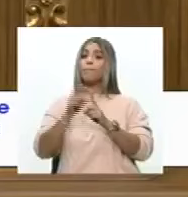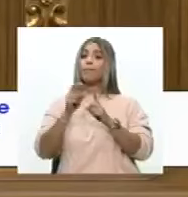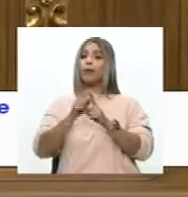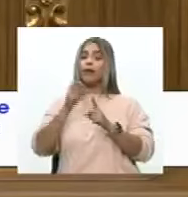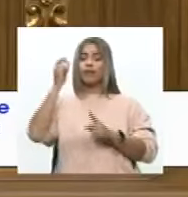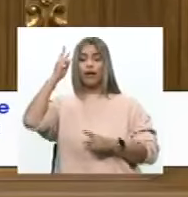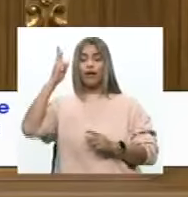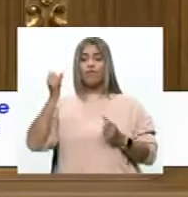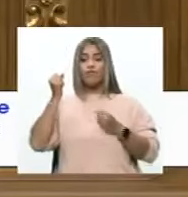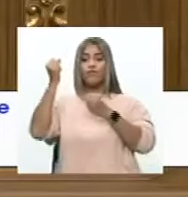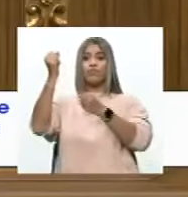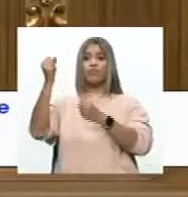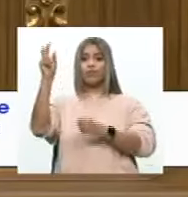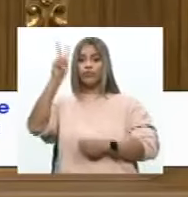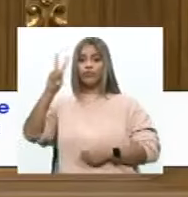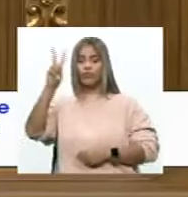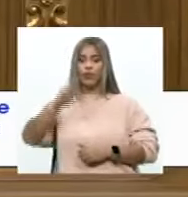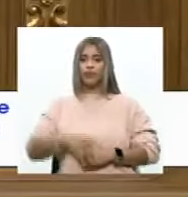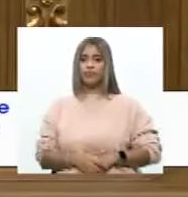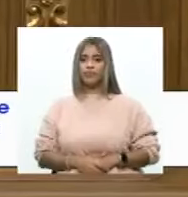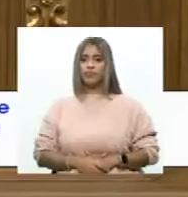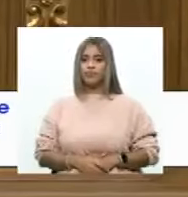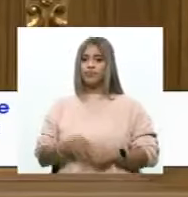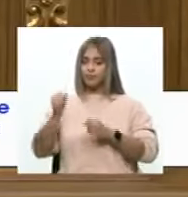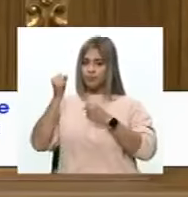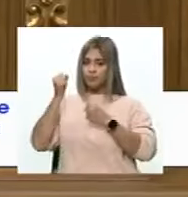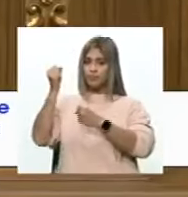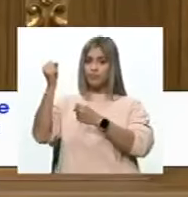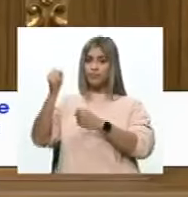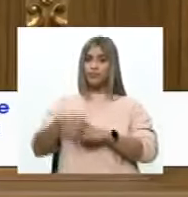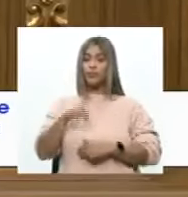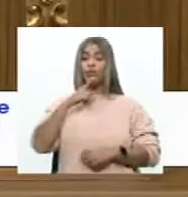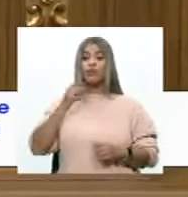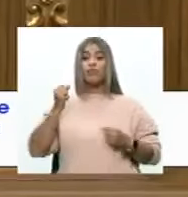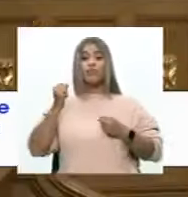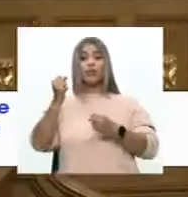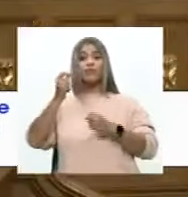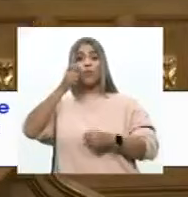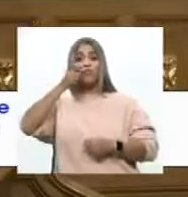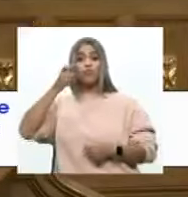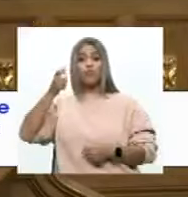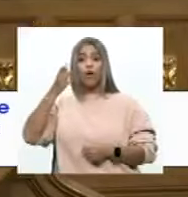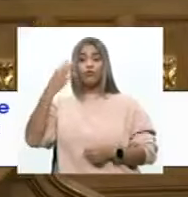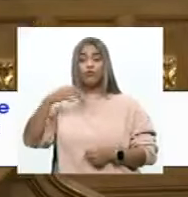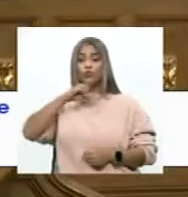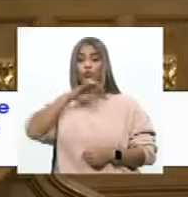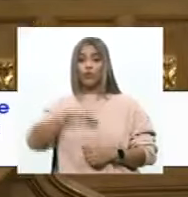viva Venezuela! ¡Viva! ¡Que vivan sus pueblos originarios!